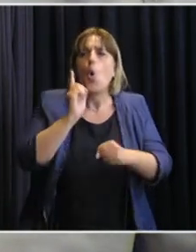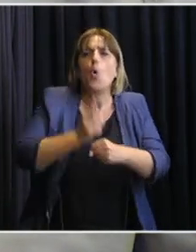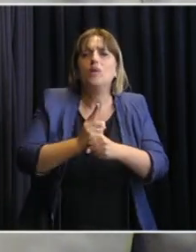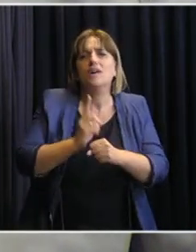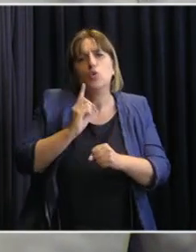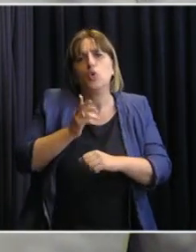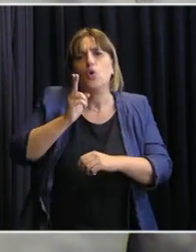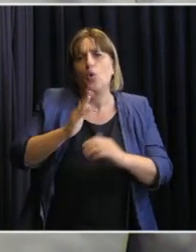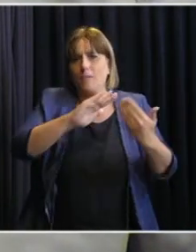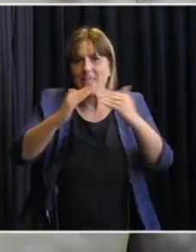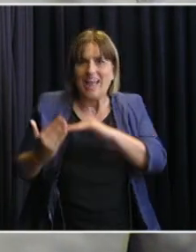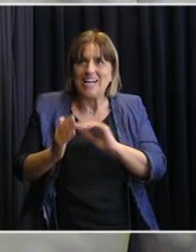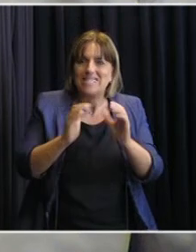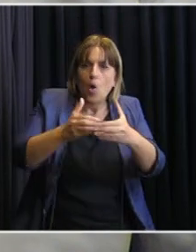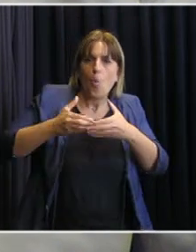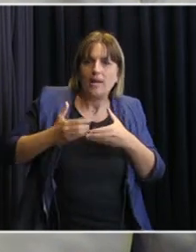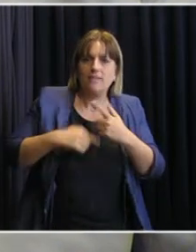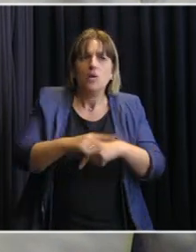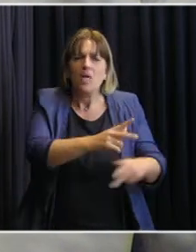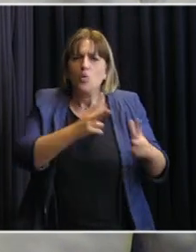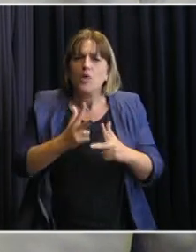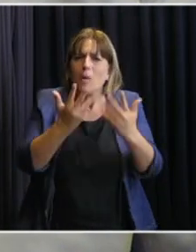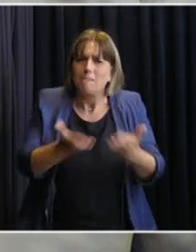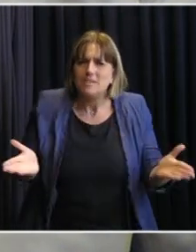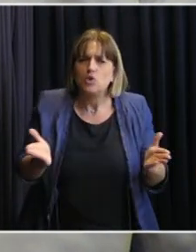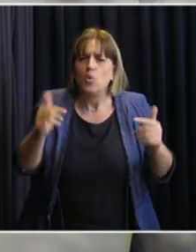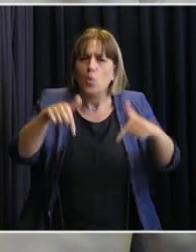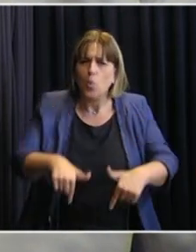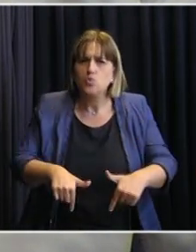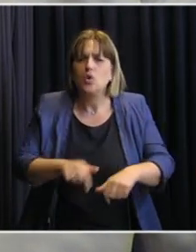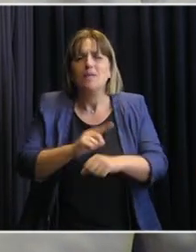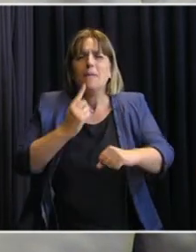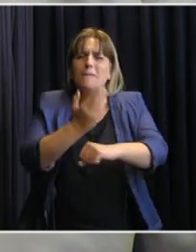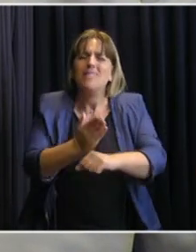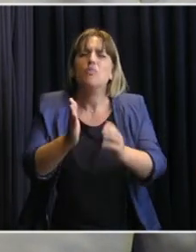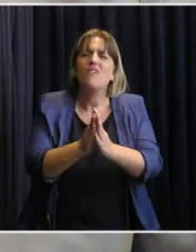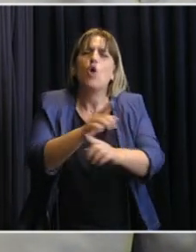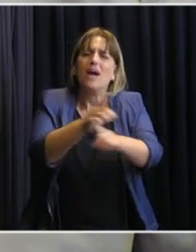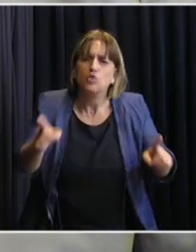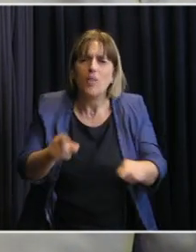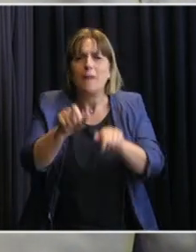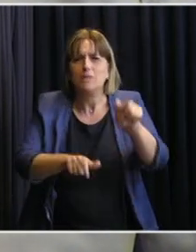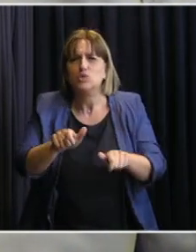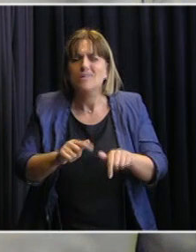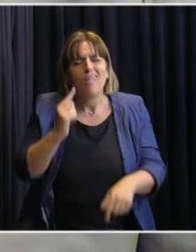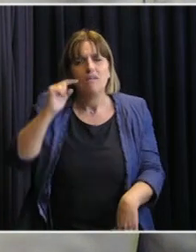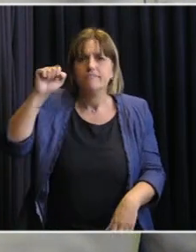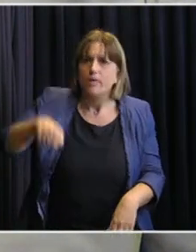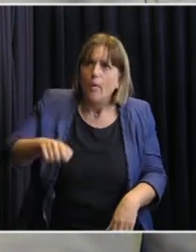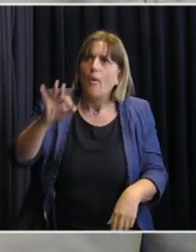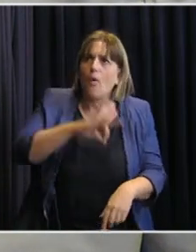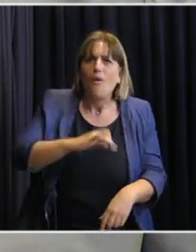obligatoria. Usted acaba de decir en el comienzo de la conferencia que sigue explotando a muchos ciudadanos que por ejemplo que no han tomado, digamos